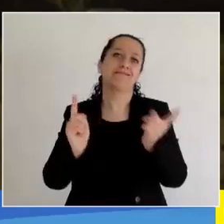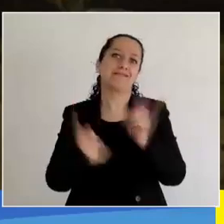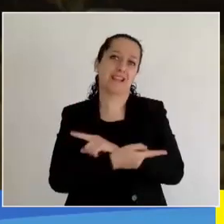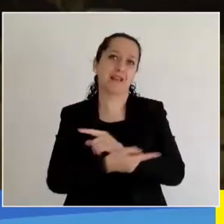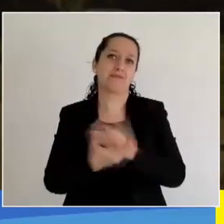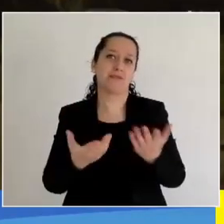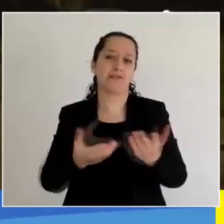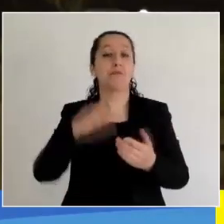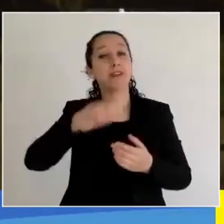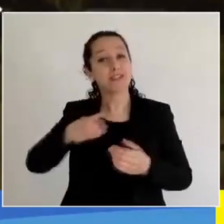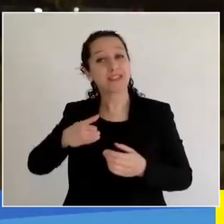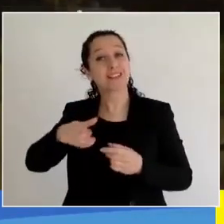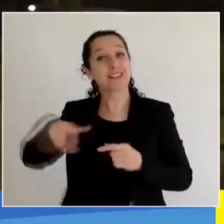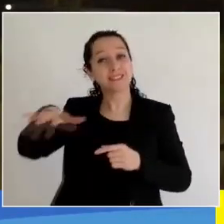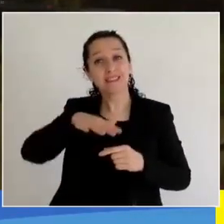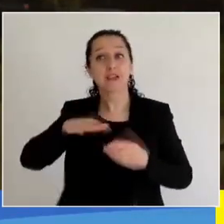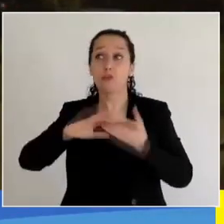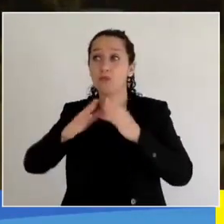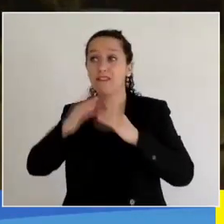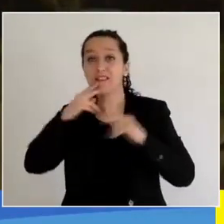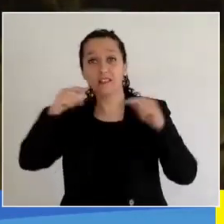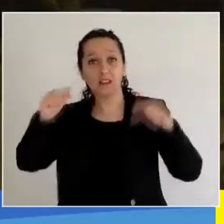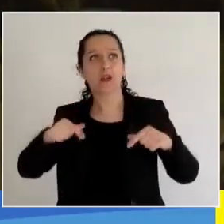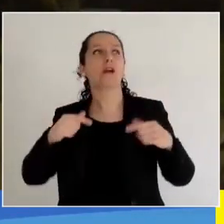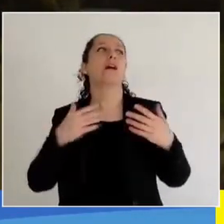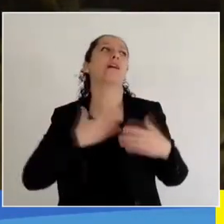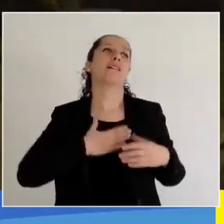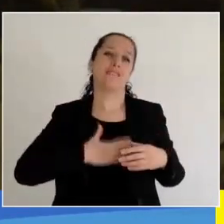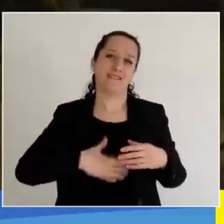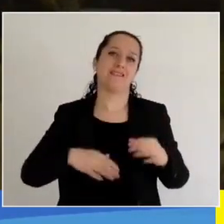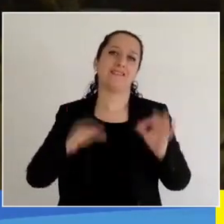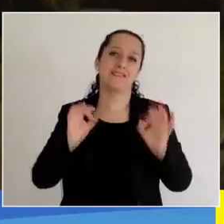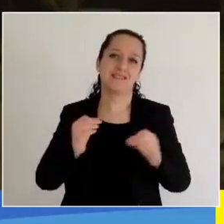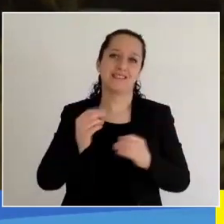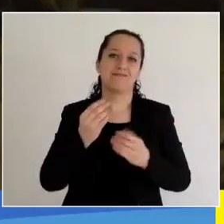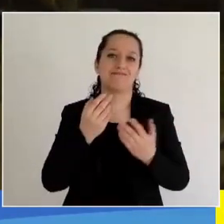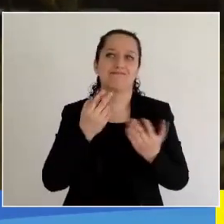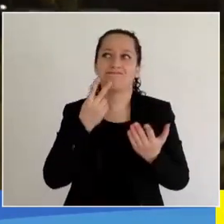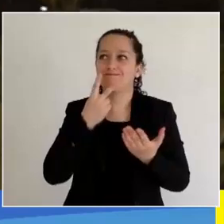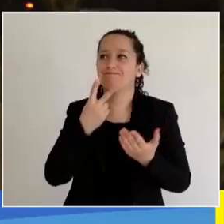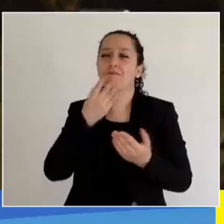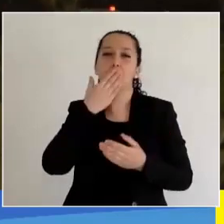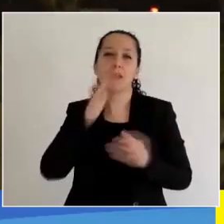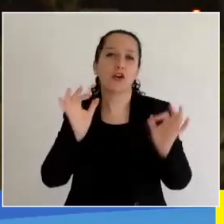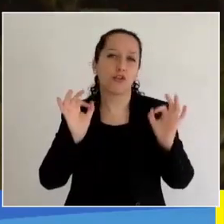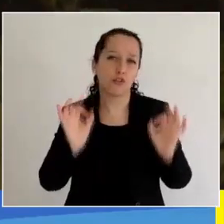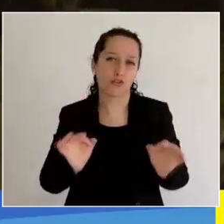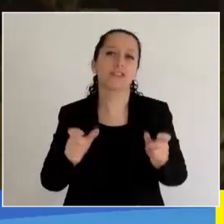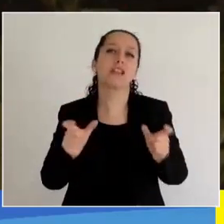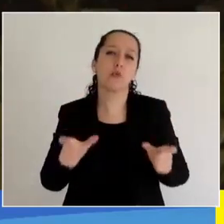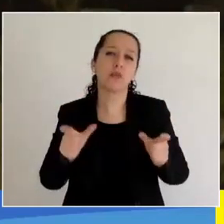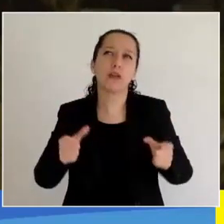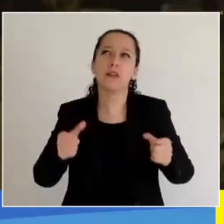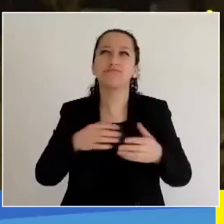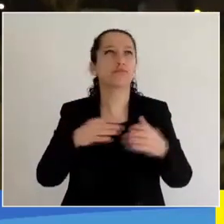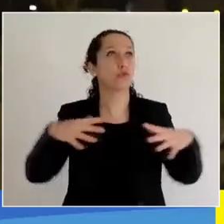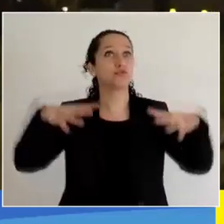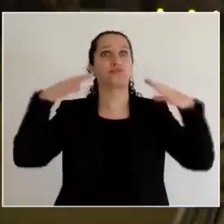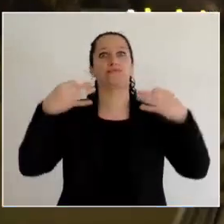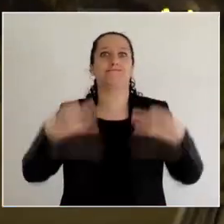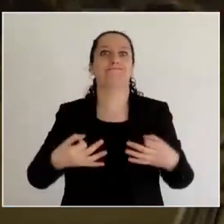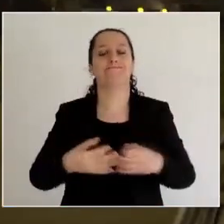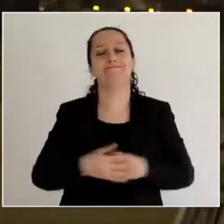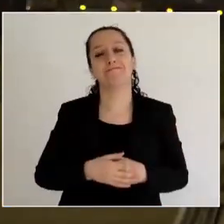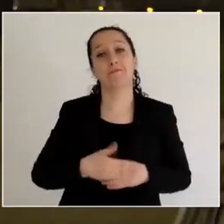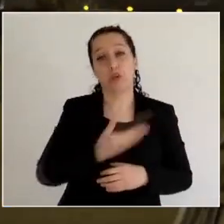uno de la comunidad principalmente, que va a ver mejoradas sus condiciones de seguridad, y en ese sentido nosotros como gobierno